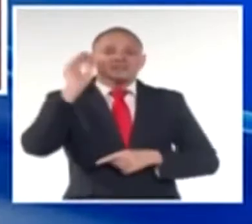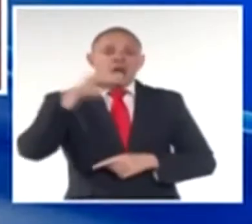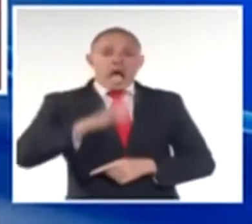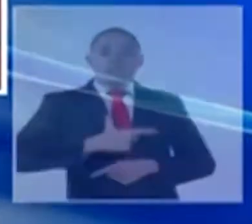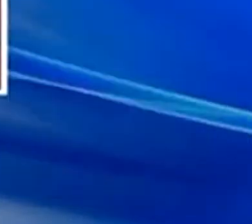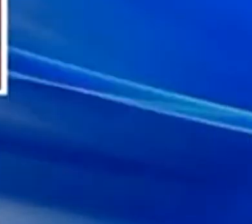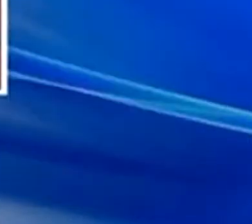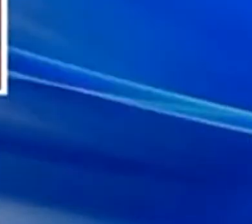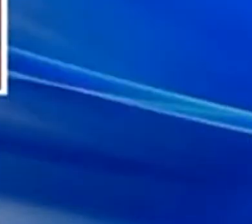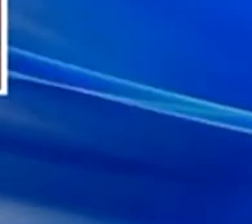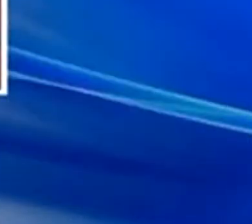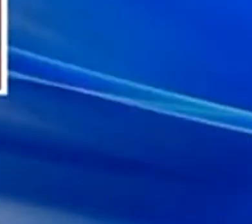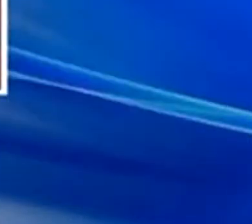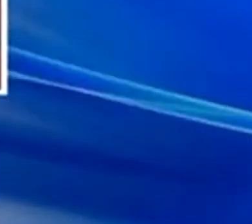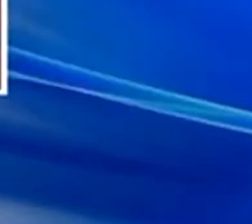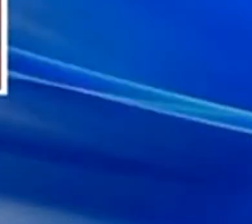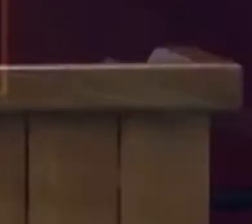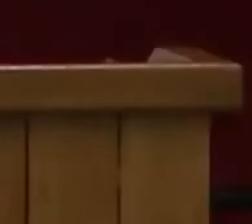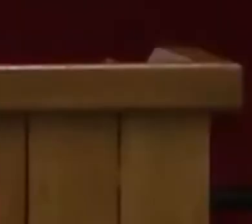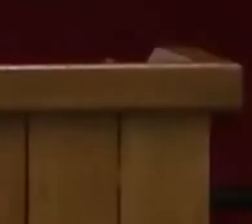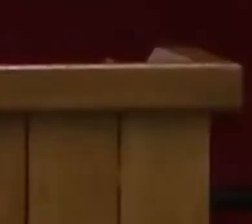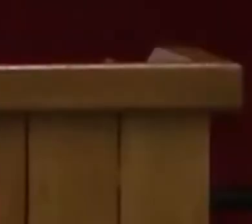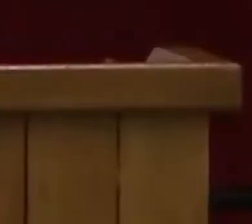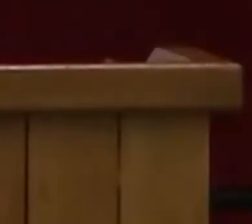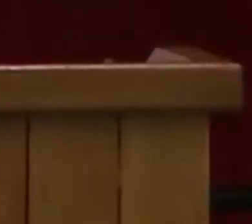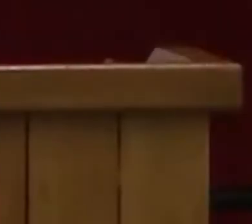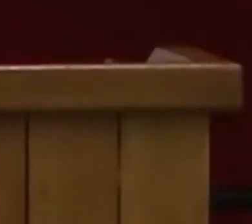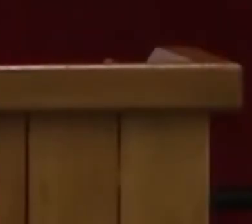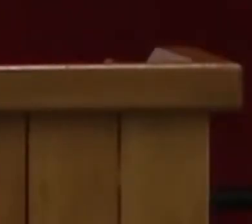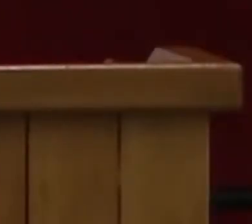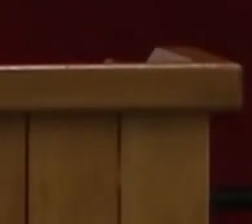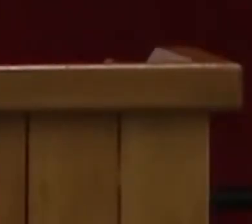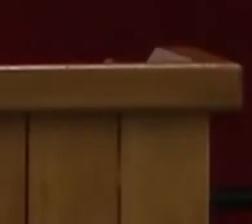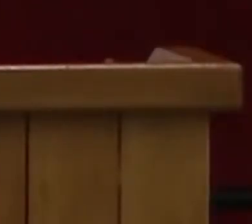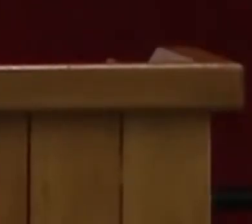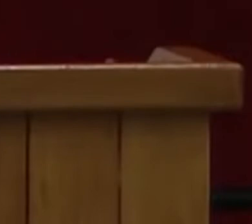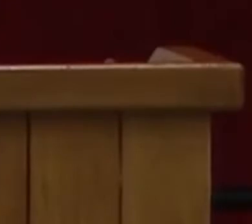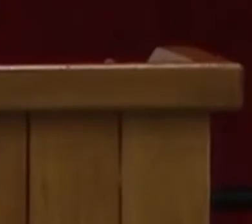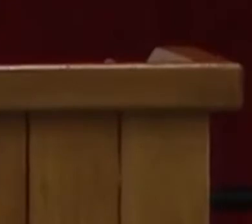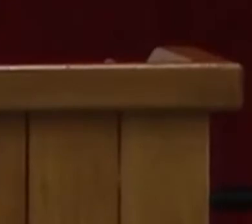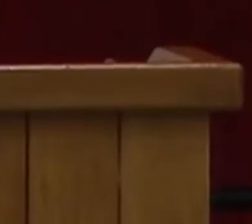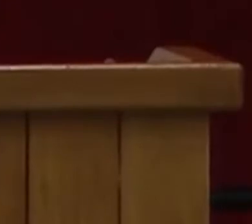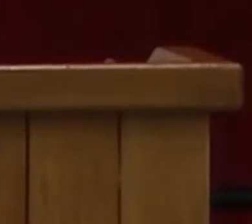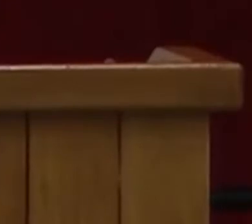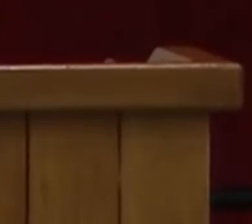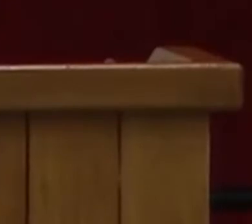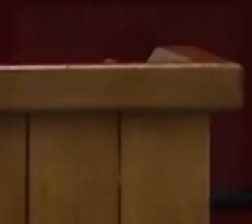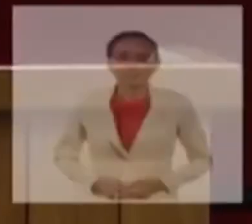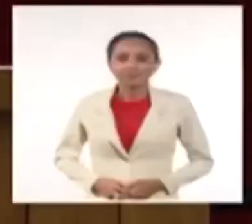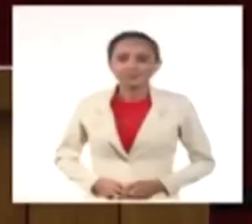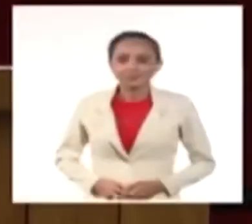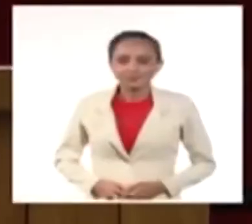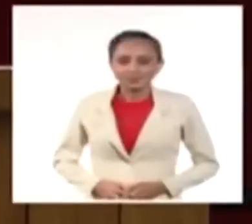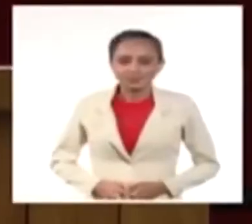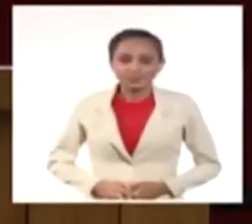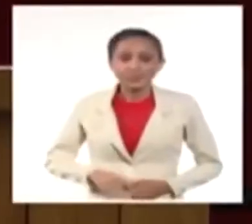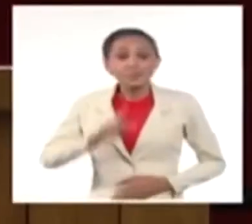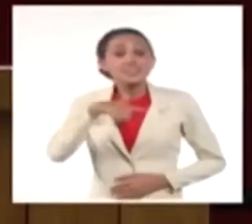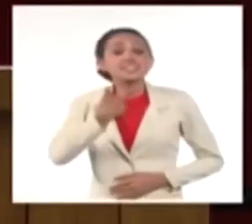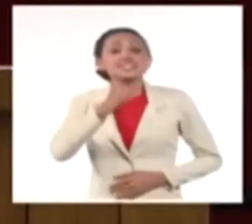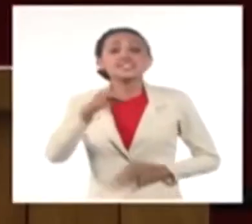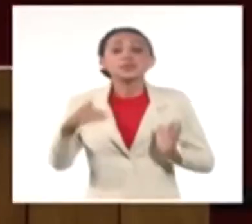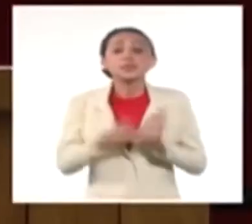600 millones de pesos, así como 6.230 millones en la adquisición